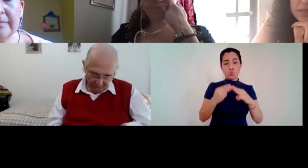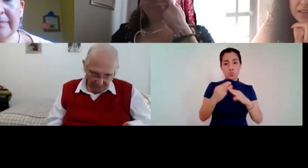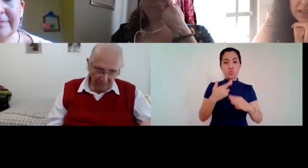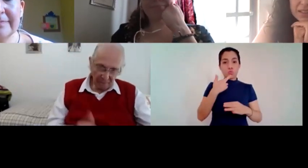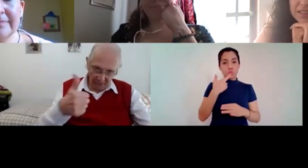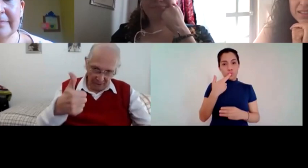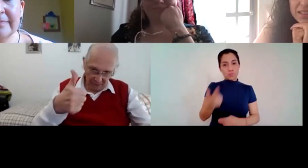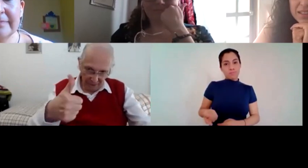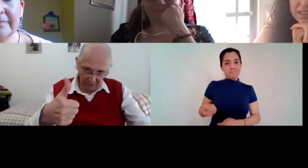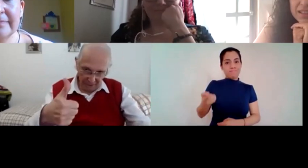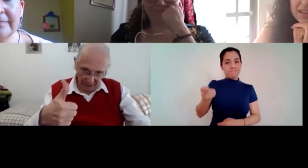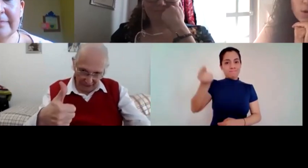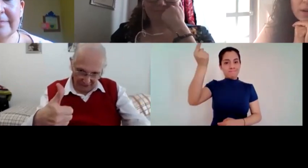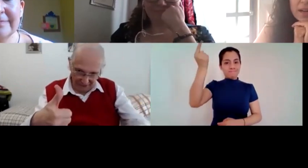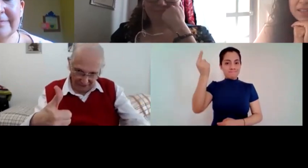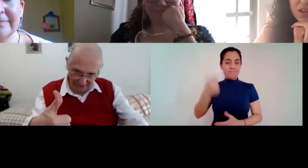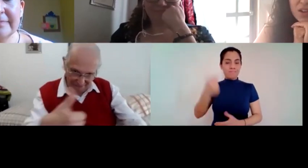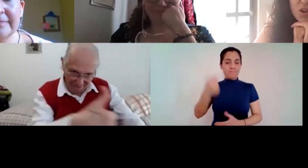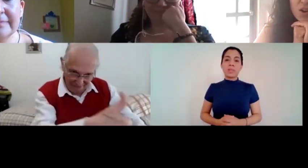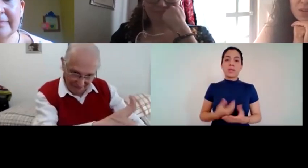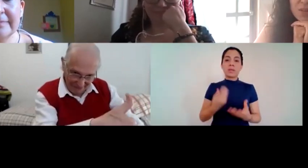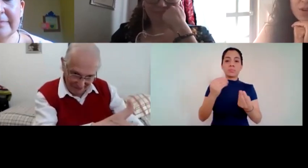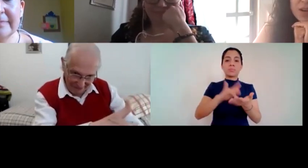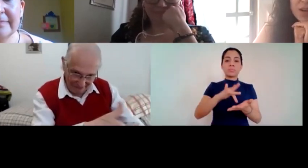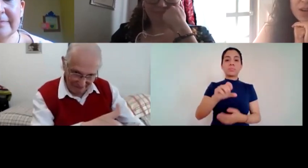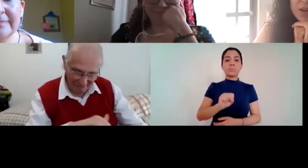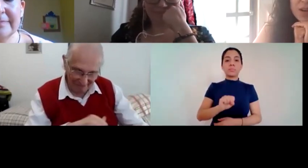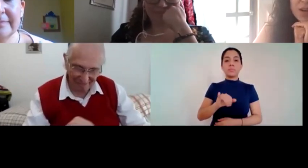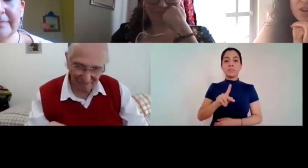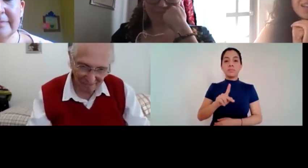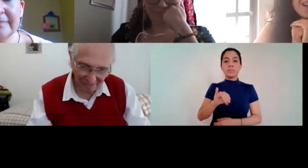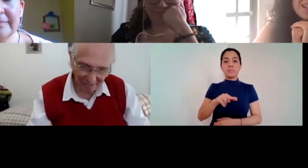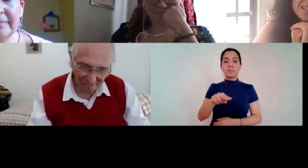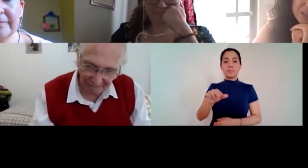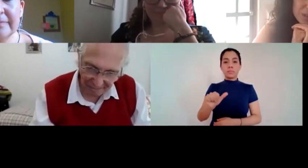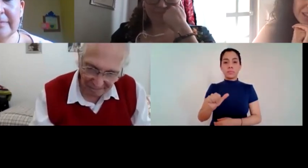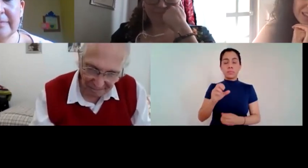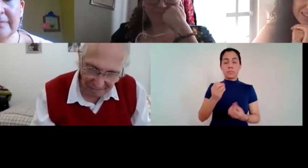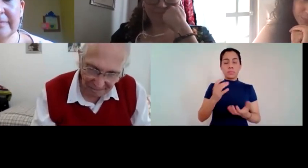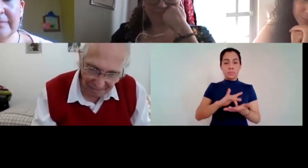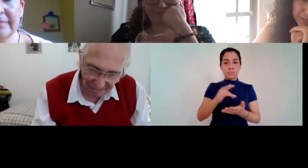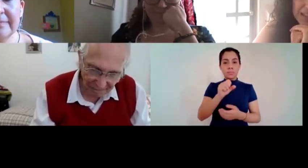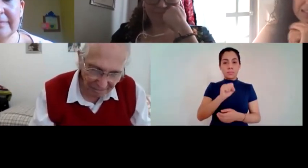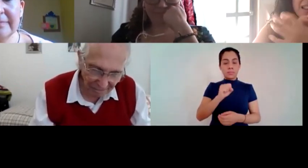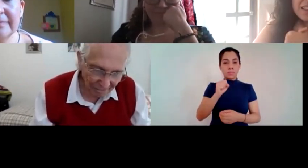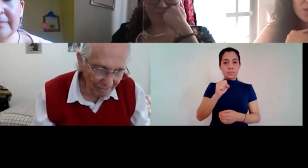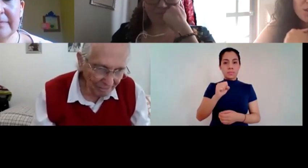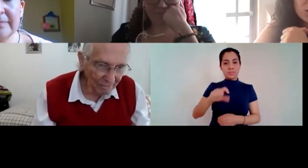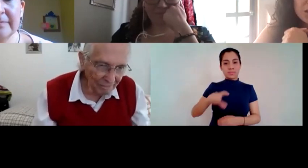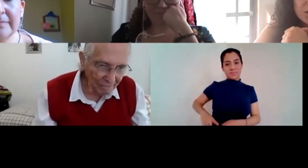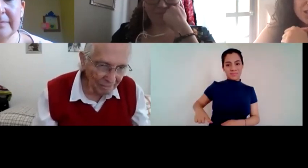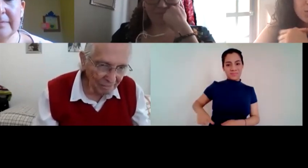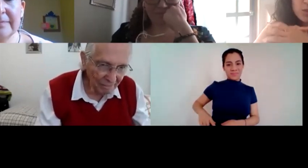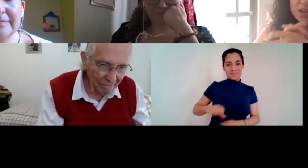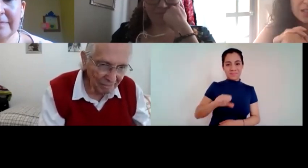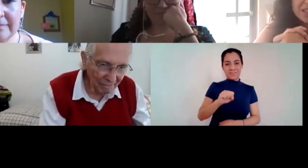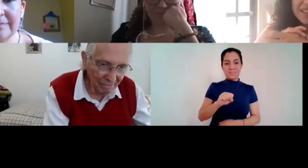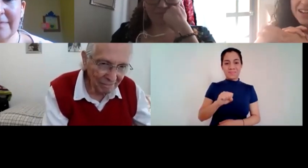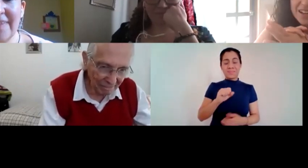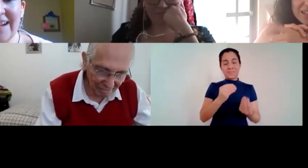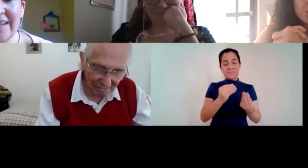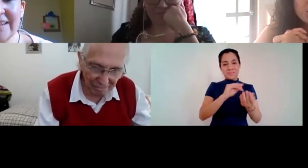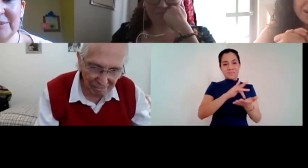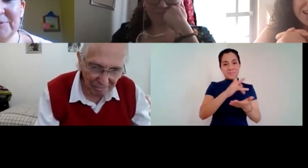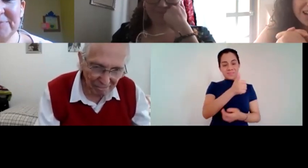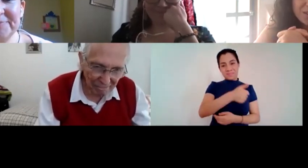alcipina a los de taré de gobernación por organizar esto gracias a ustedes encantada de conocerlos y de escucharlos a